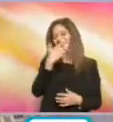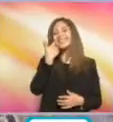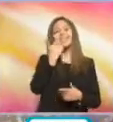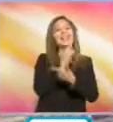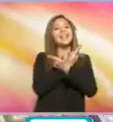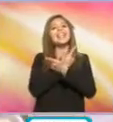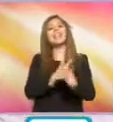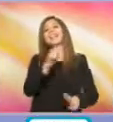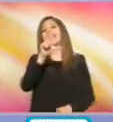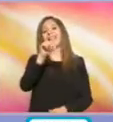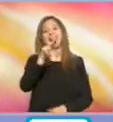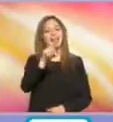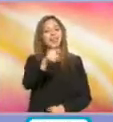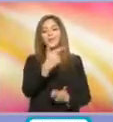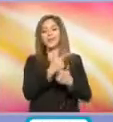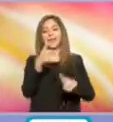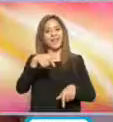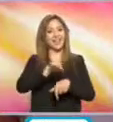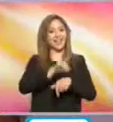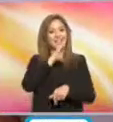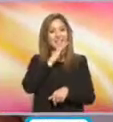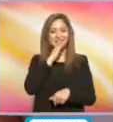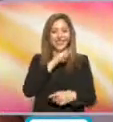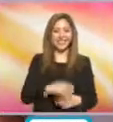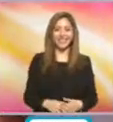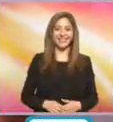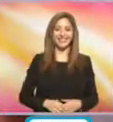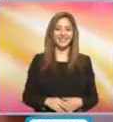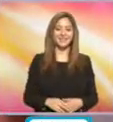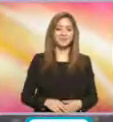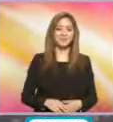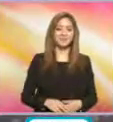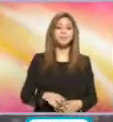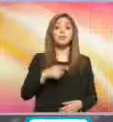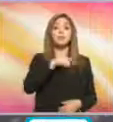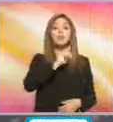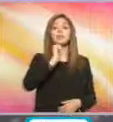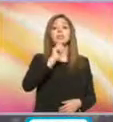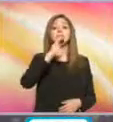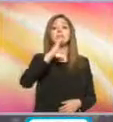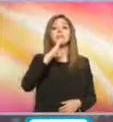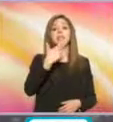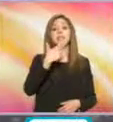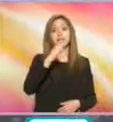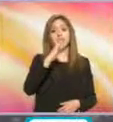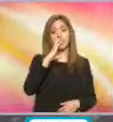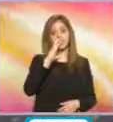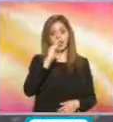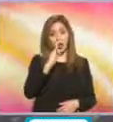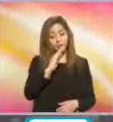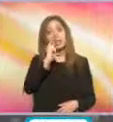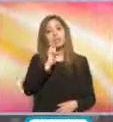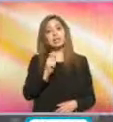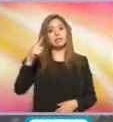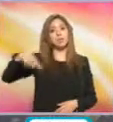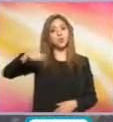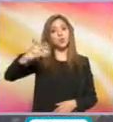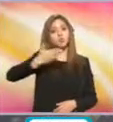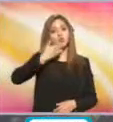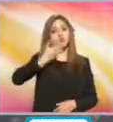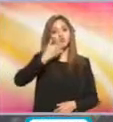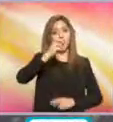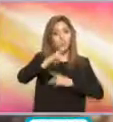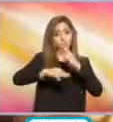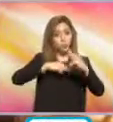Liliana. Ahora Lo que sí, queramos hoy. Ahora sí, bienvenida. Estaba hablando de Chejov. Chejov es uno de los clásicos del teatro en el mundo.